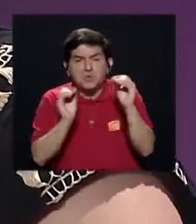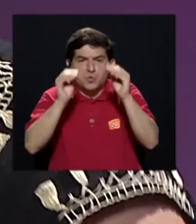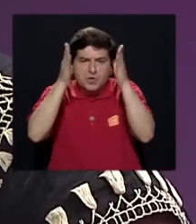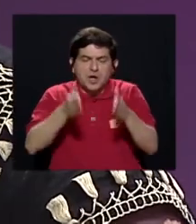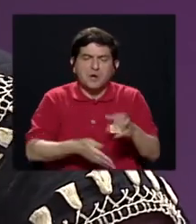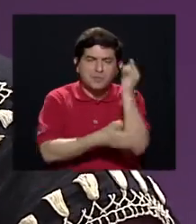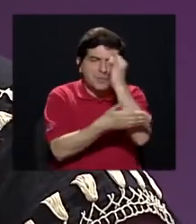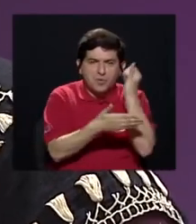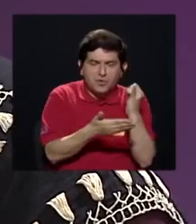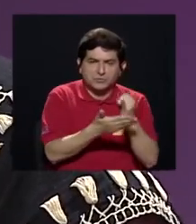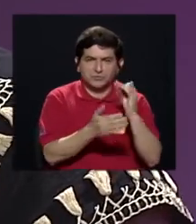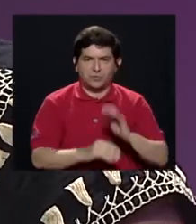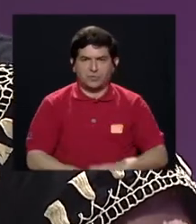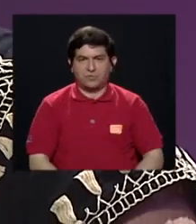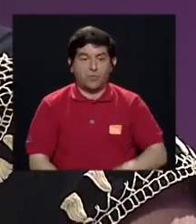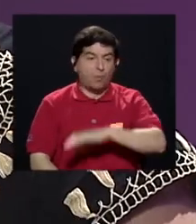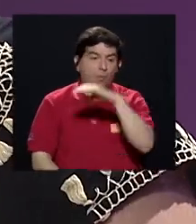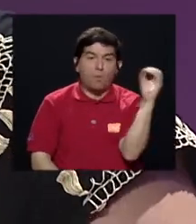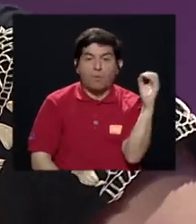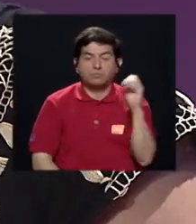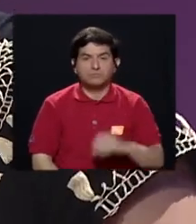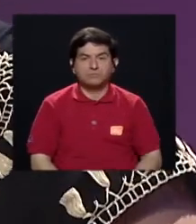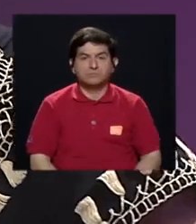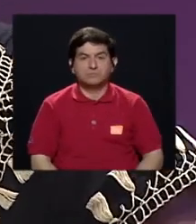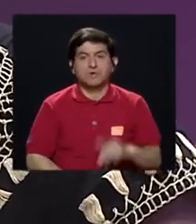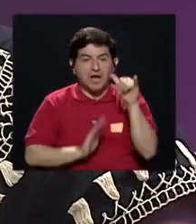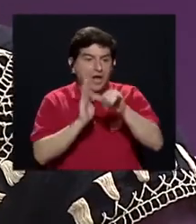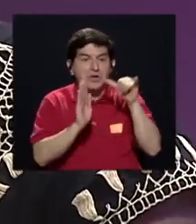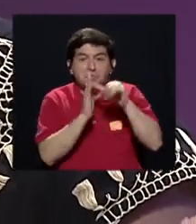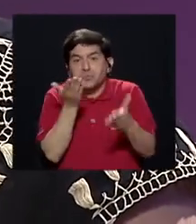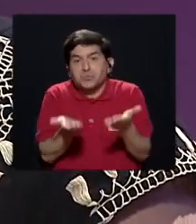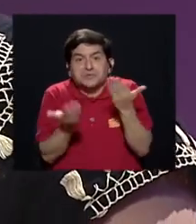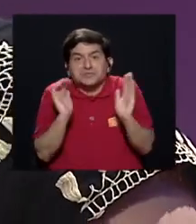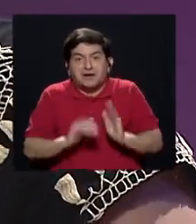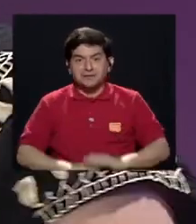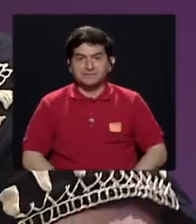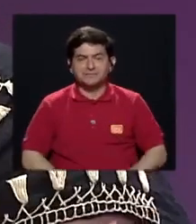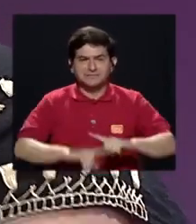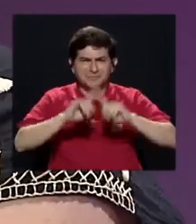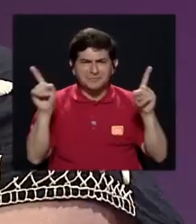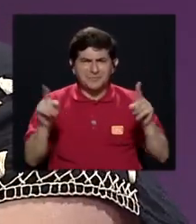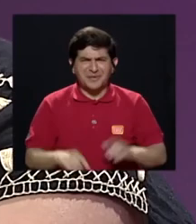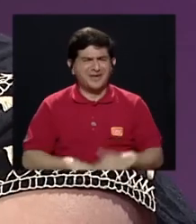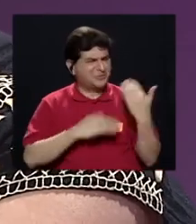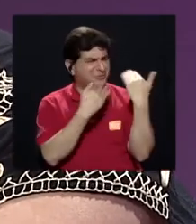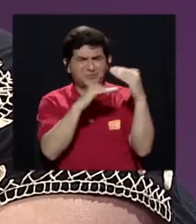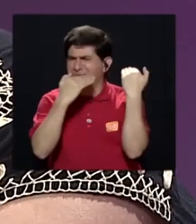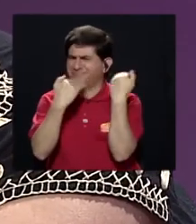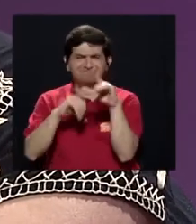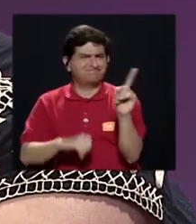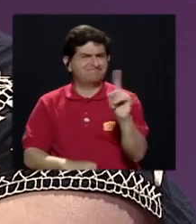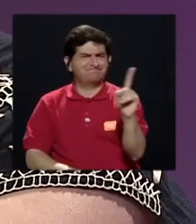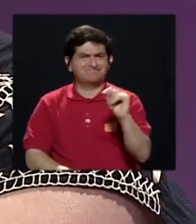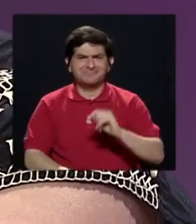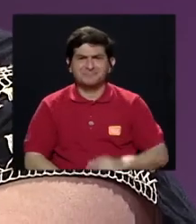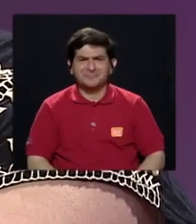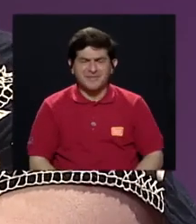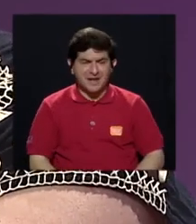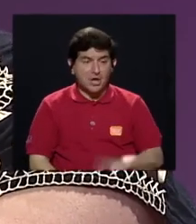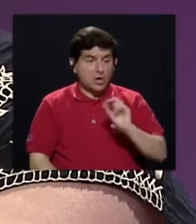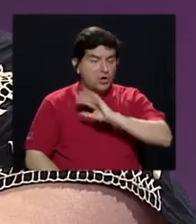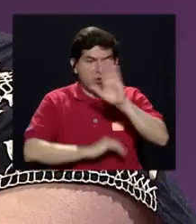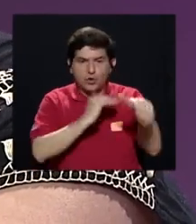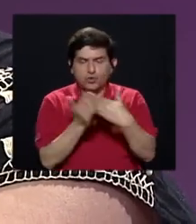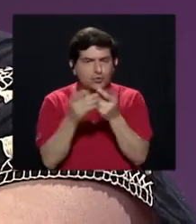de dibujo, digamos, o YouTube, o lo que sea, digamos, pero que eso no sea un limitante, en no dominar todas